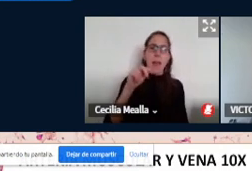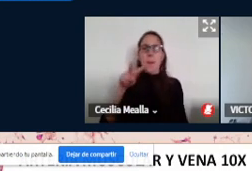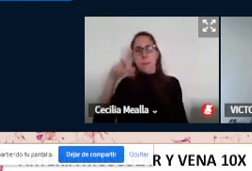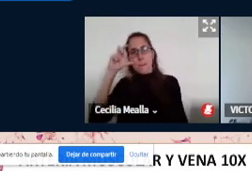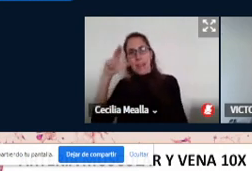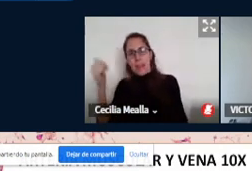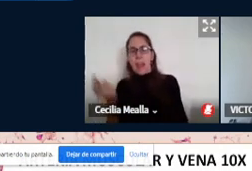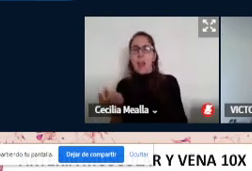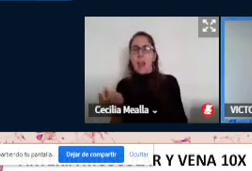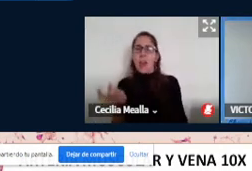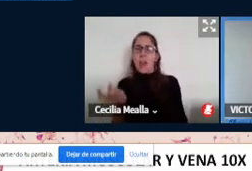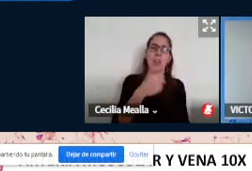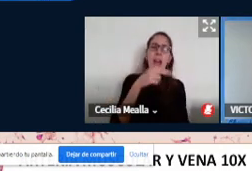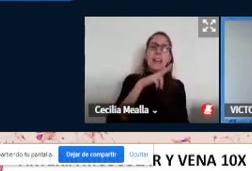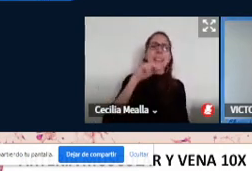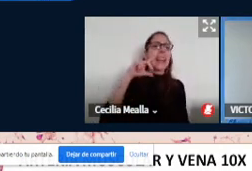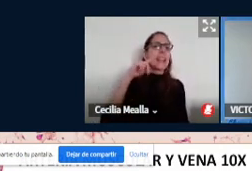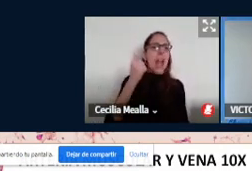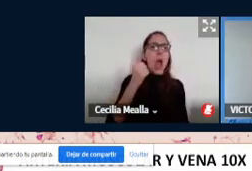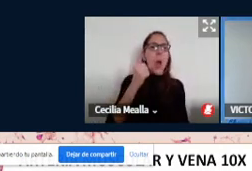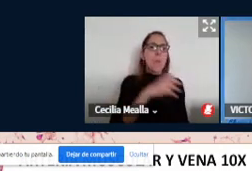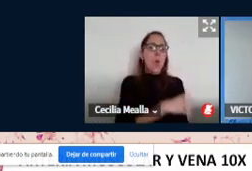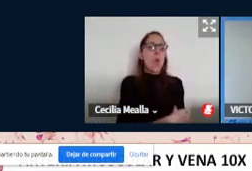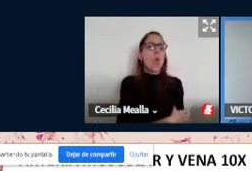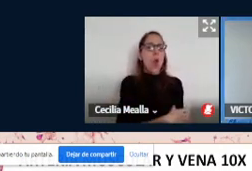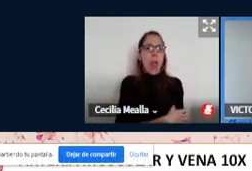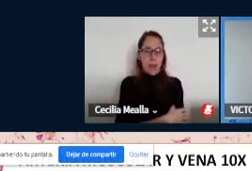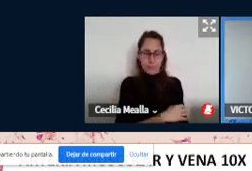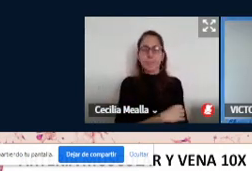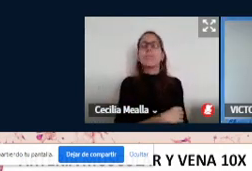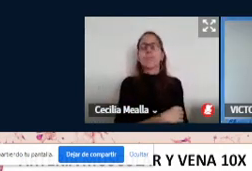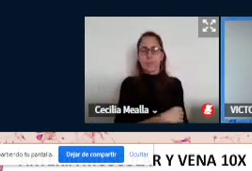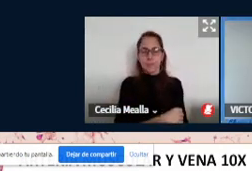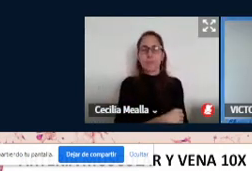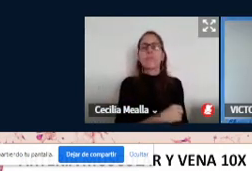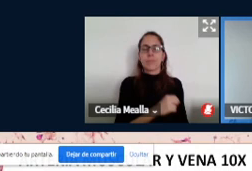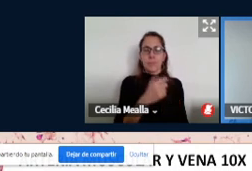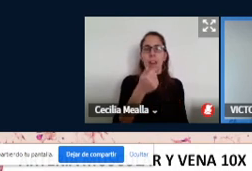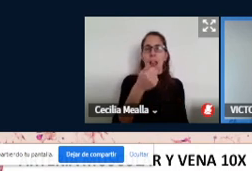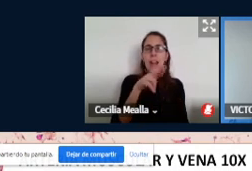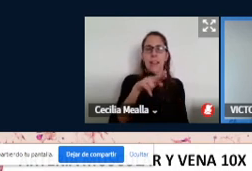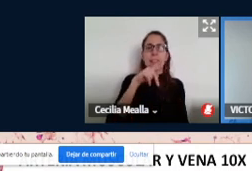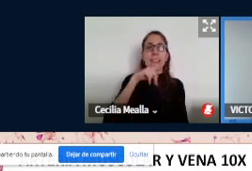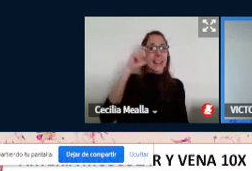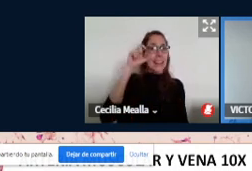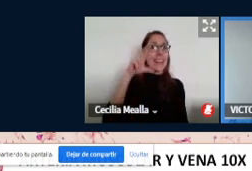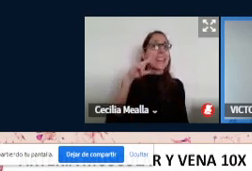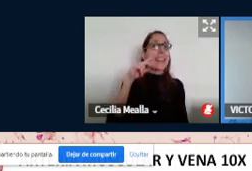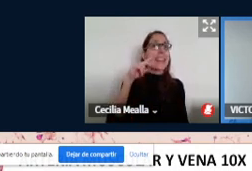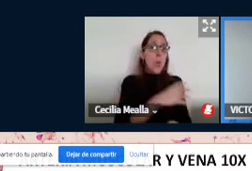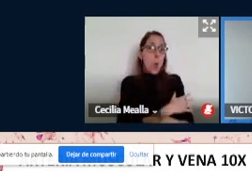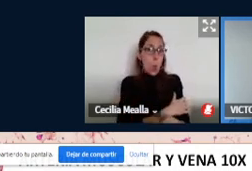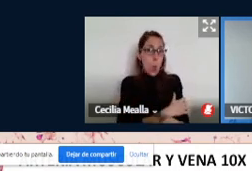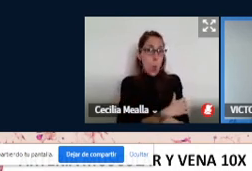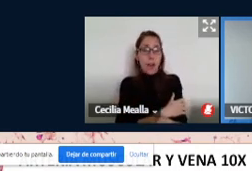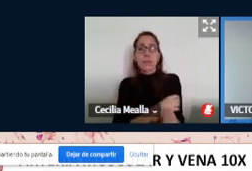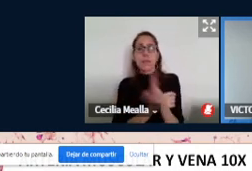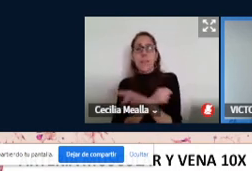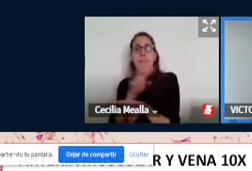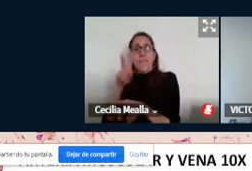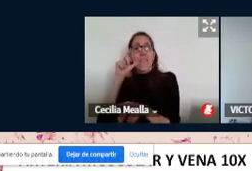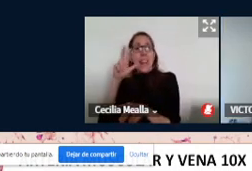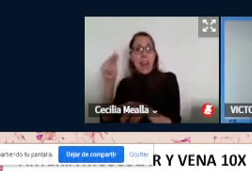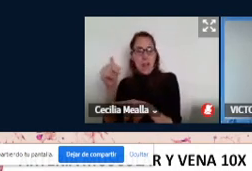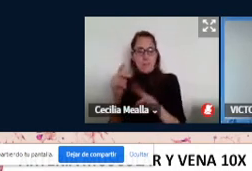arteria muscular. bien, arteria muscular y vena, ¿sí? El capilar no